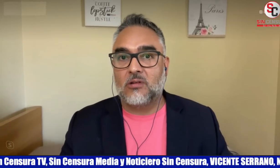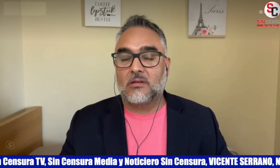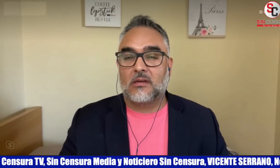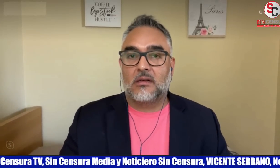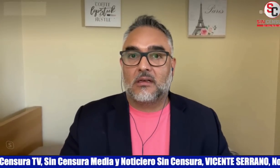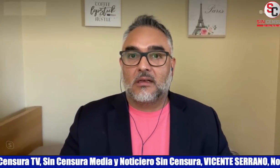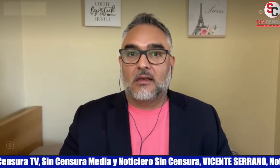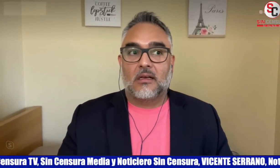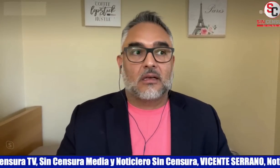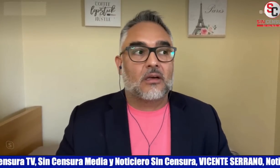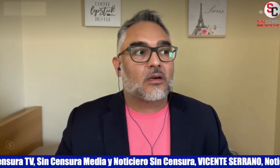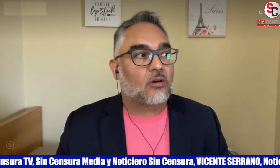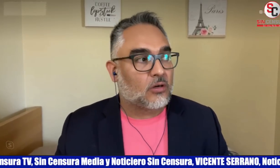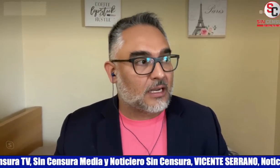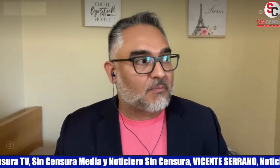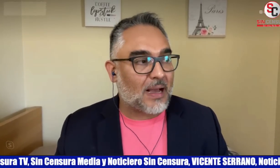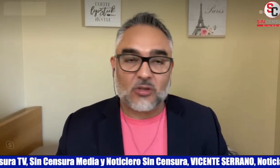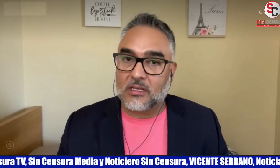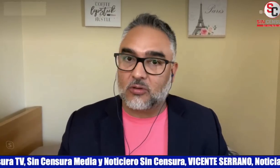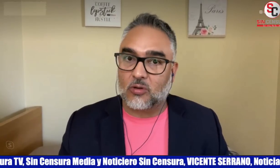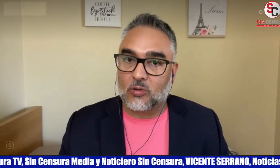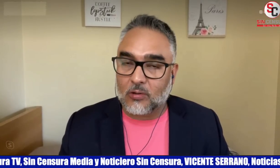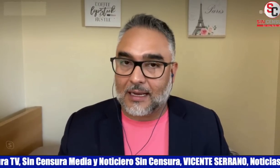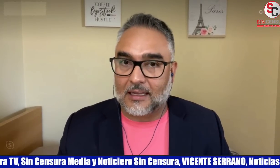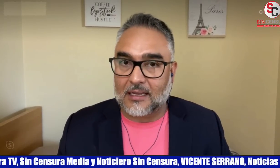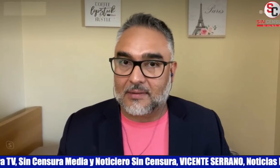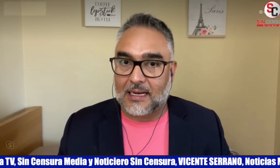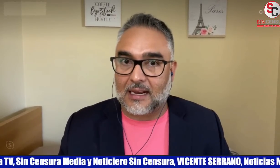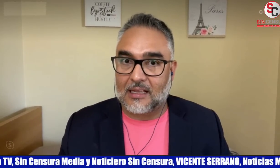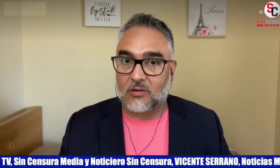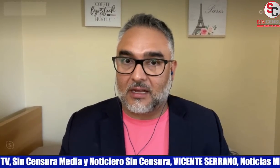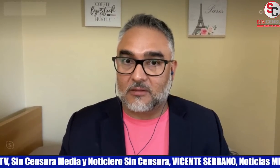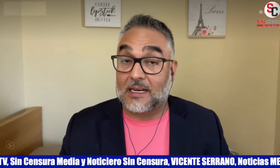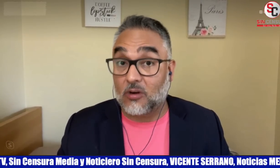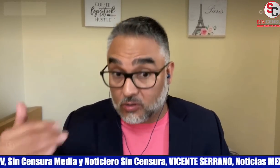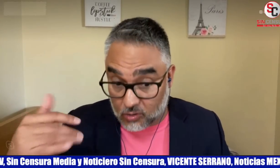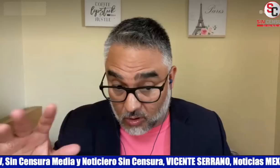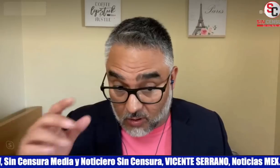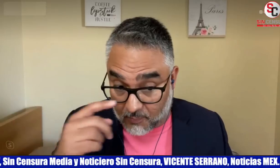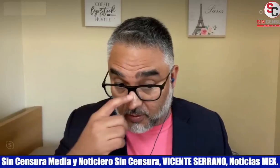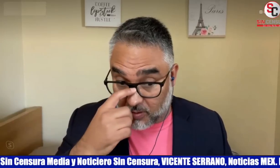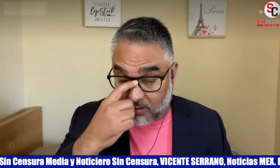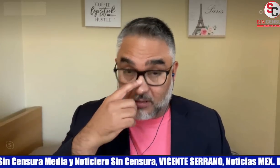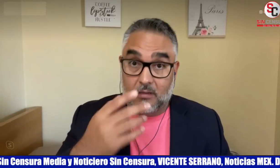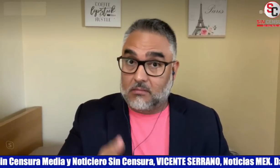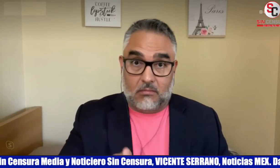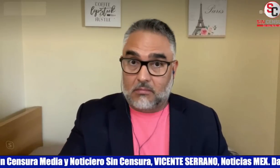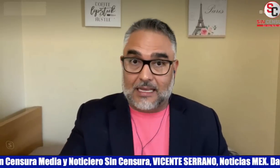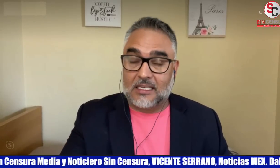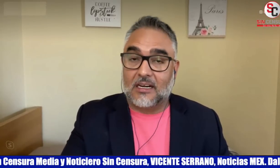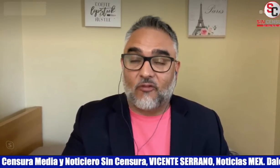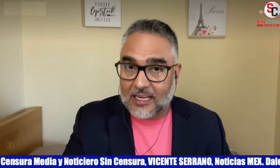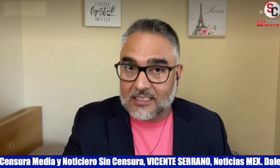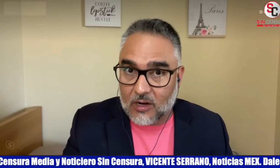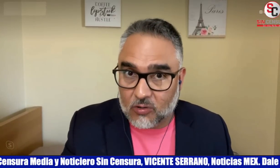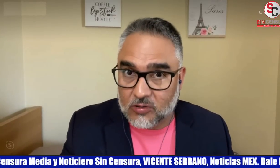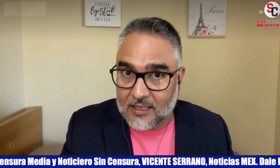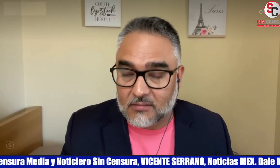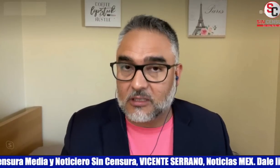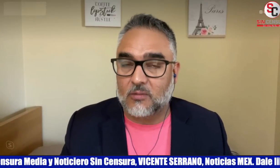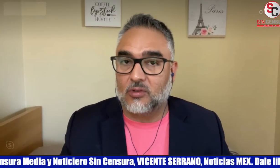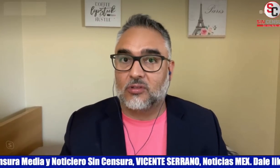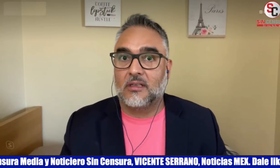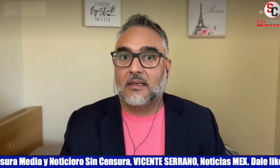abajo con el paso de tortuga que lleva Alejandro Gers Manero, solo por hacer referencia a lo que